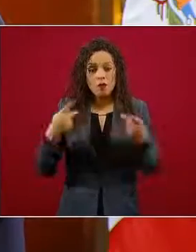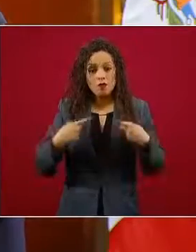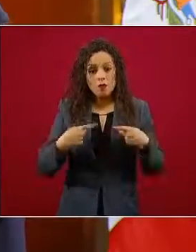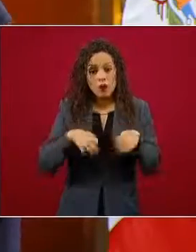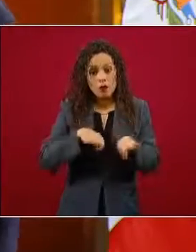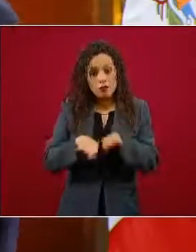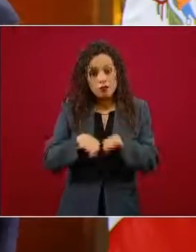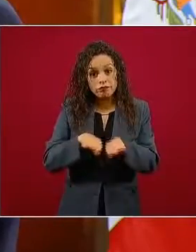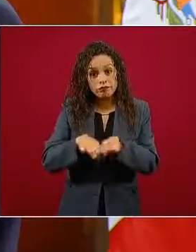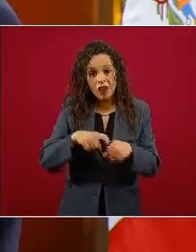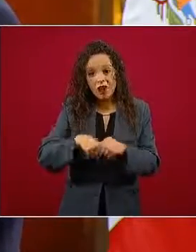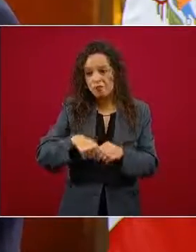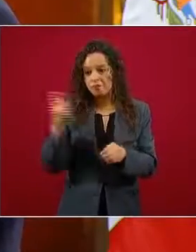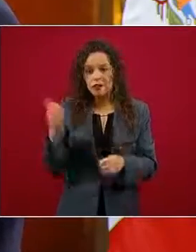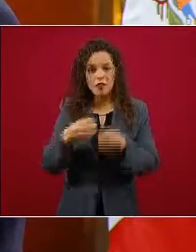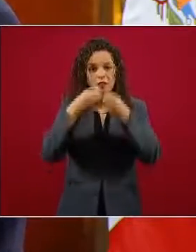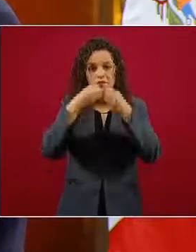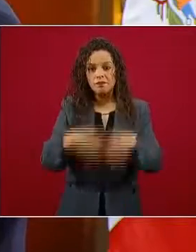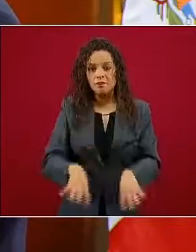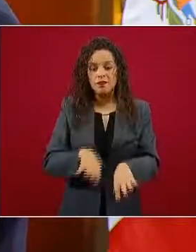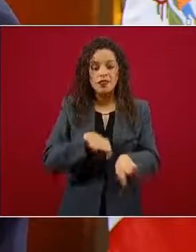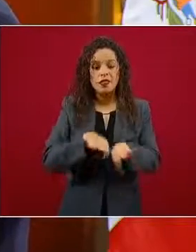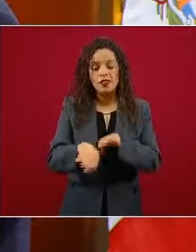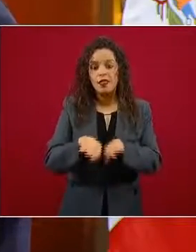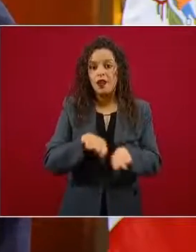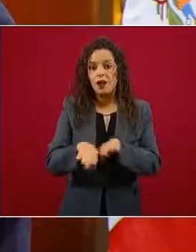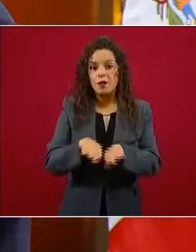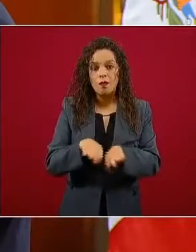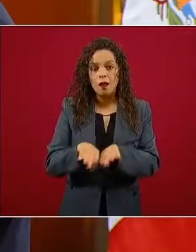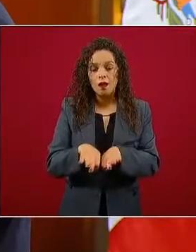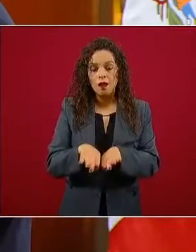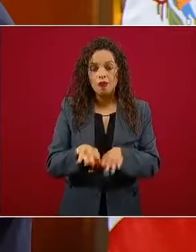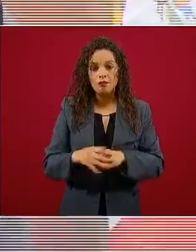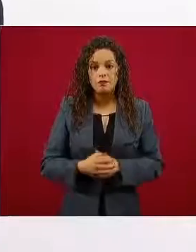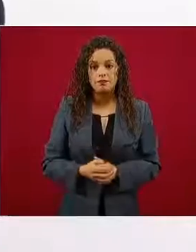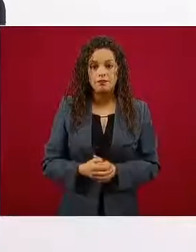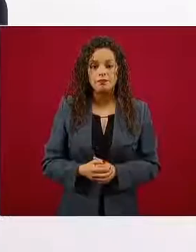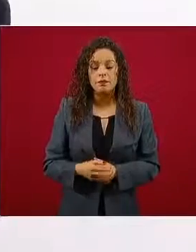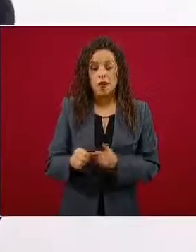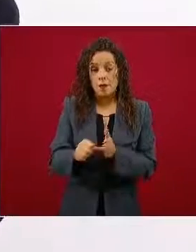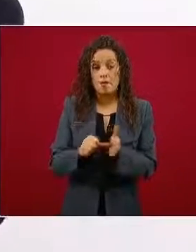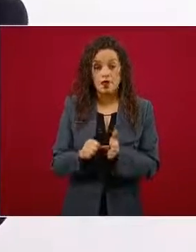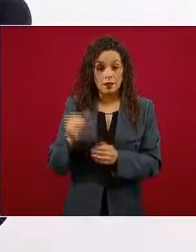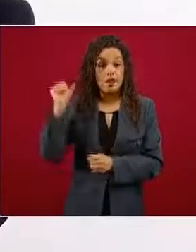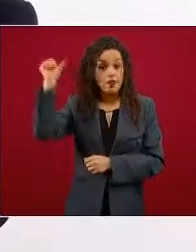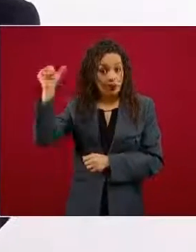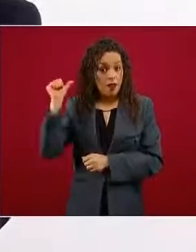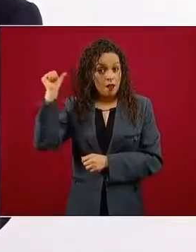trabajadores perdieron su empleo en abril. En mayo